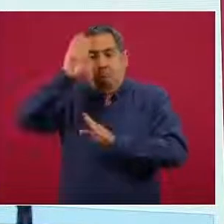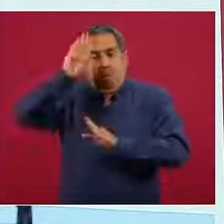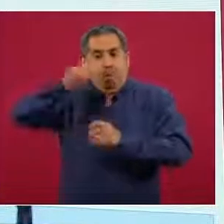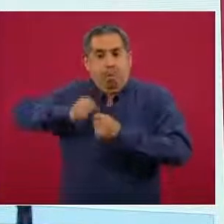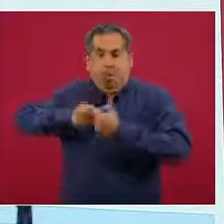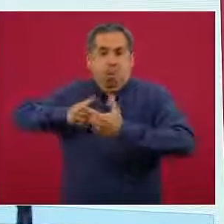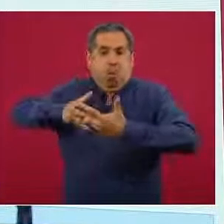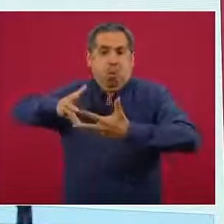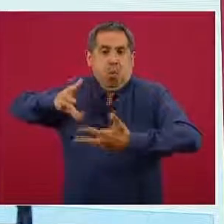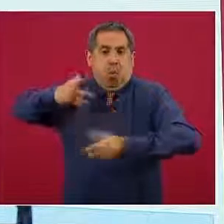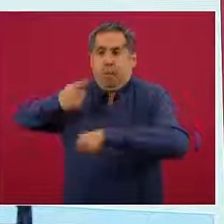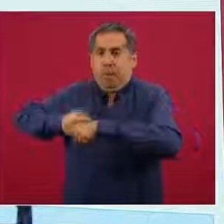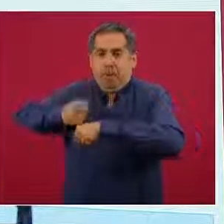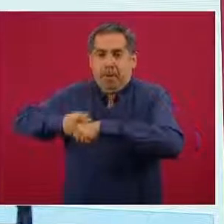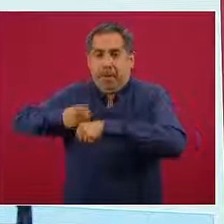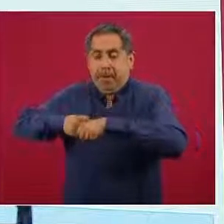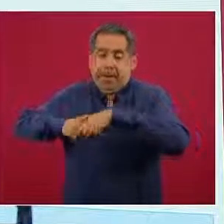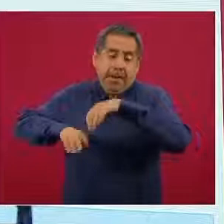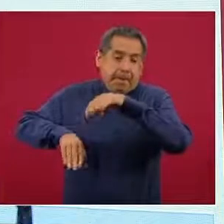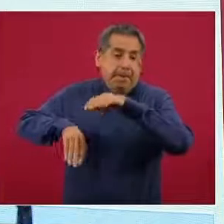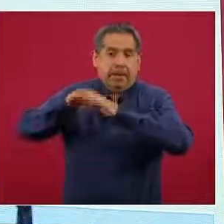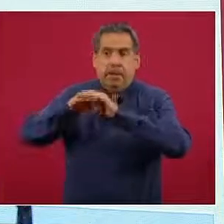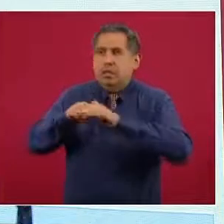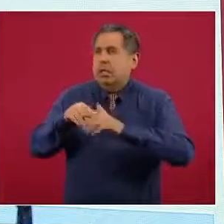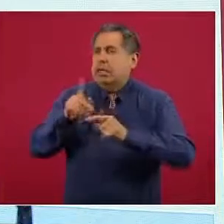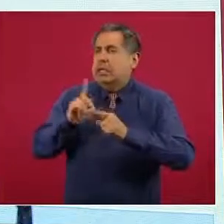llegó a un punto máximo en la primera semana